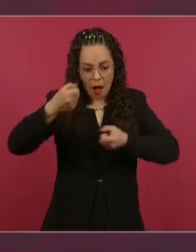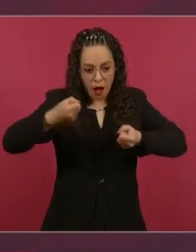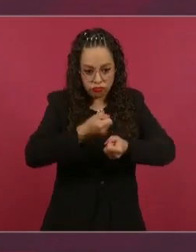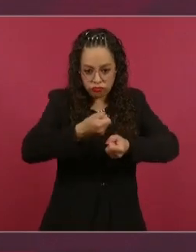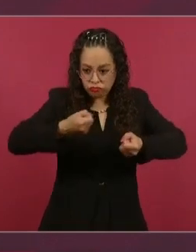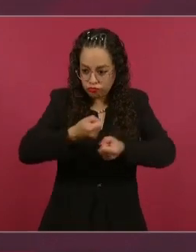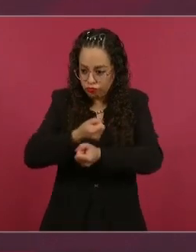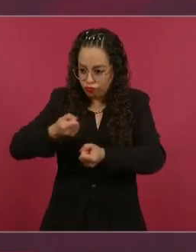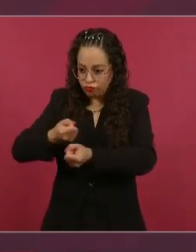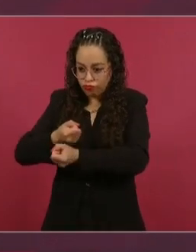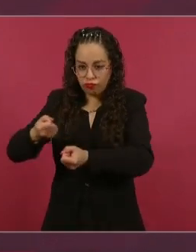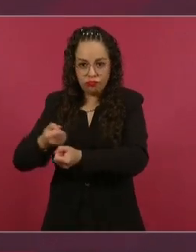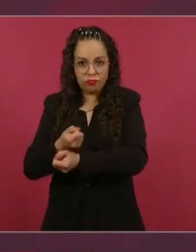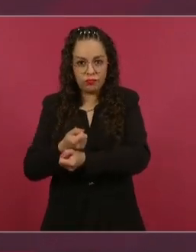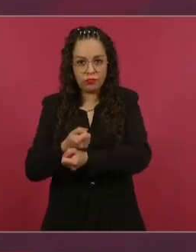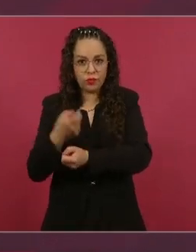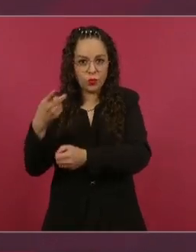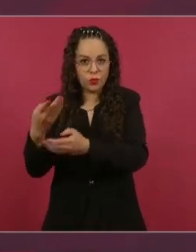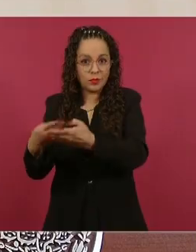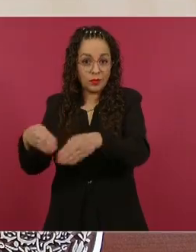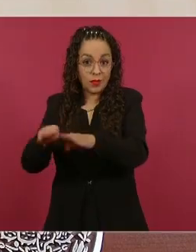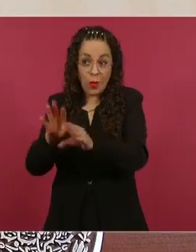sin